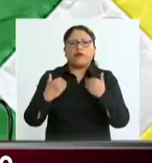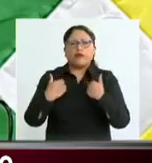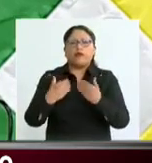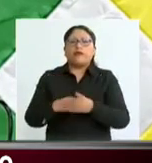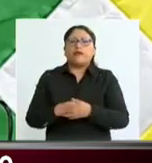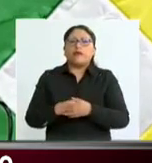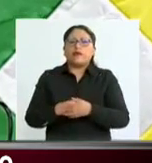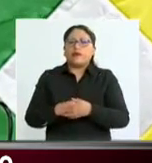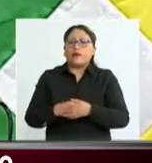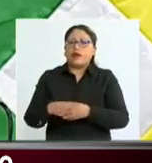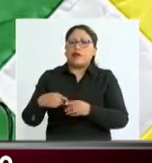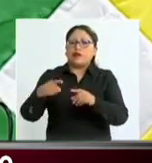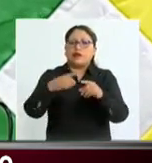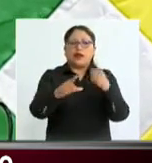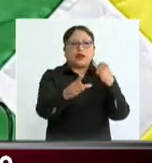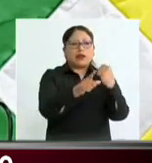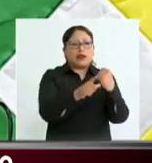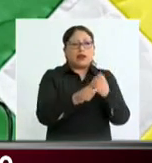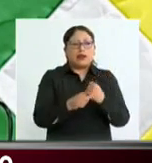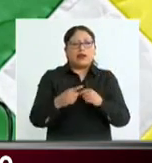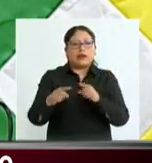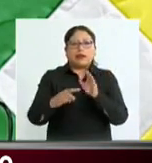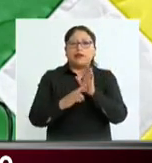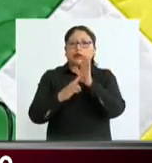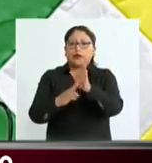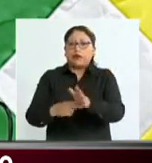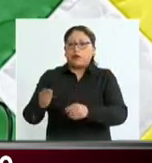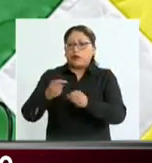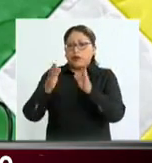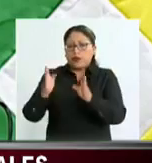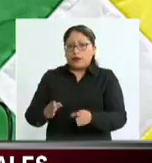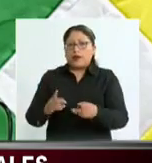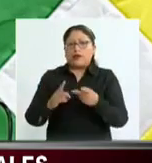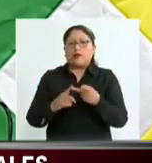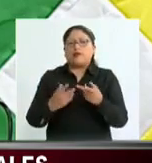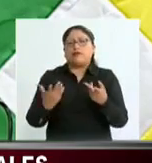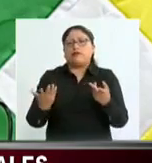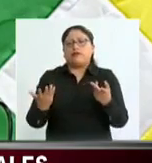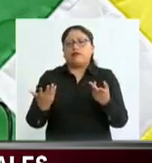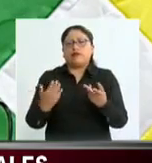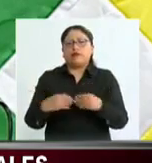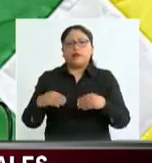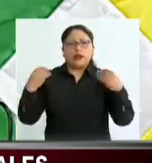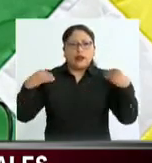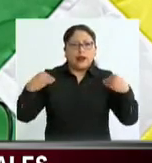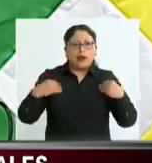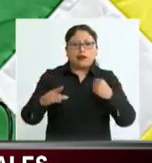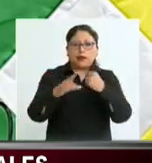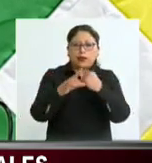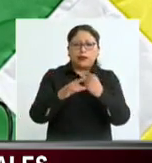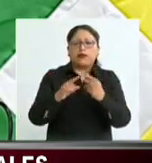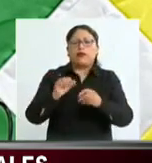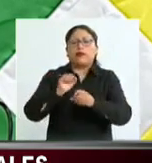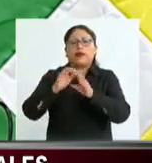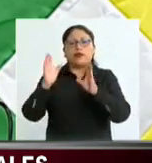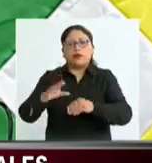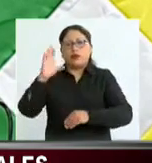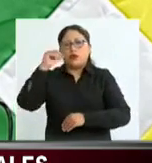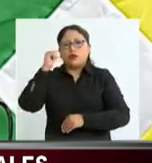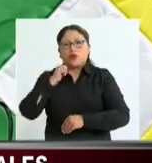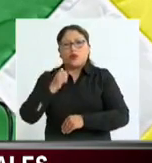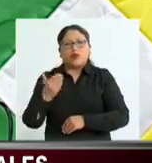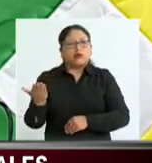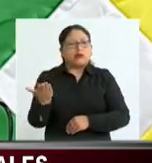muchos dirigentes del sector gremial, con muchos dirigentes de mercado, con trabajadoras y